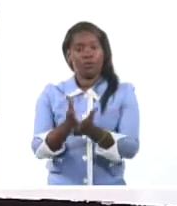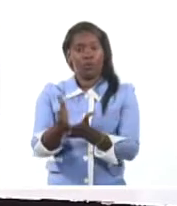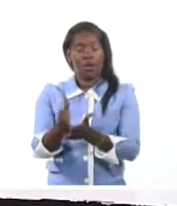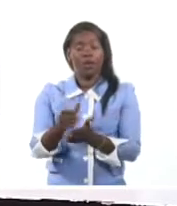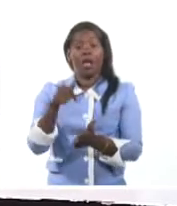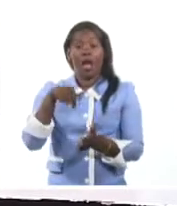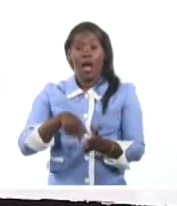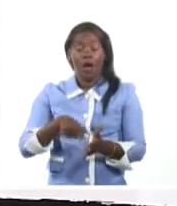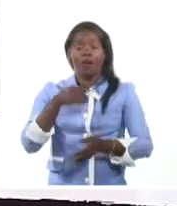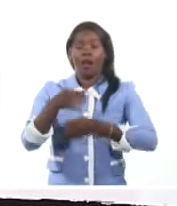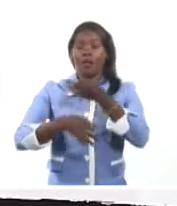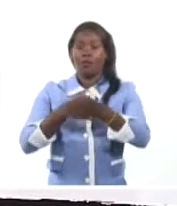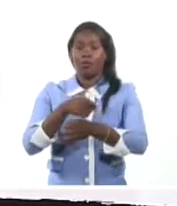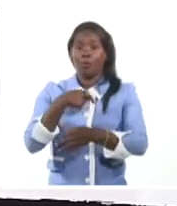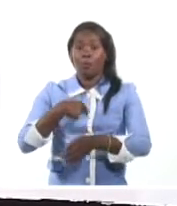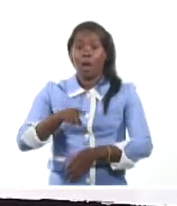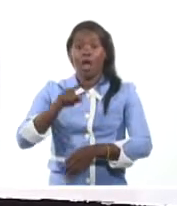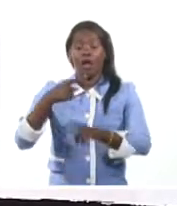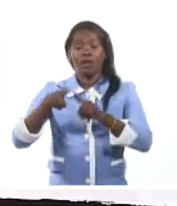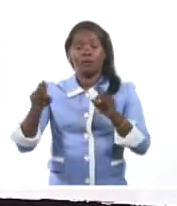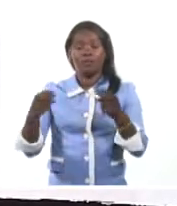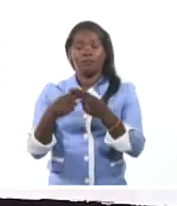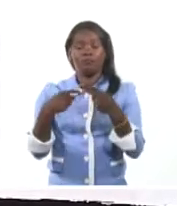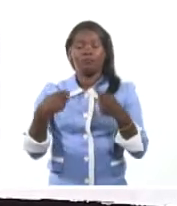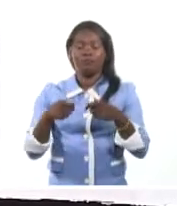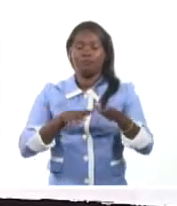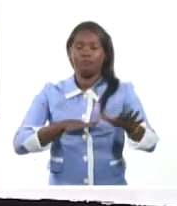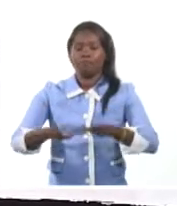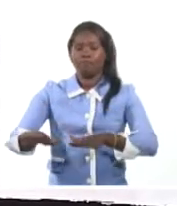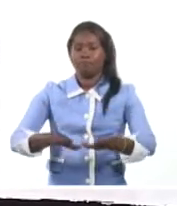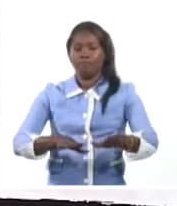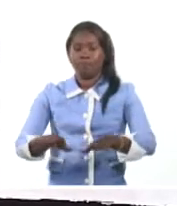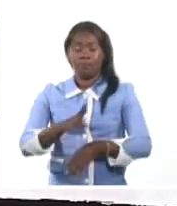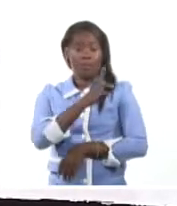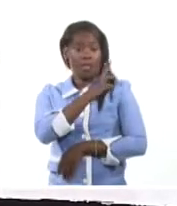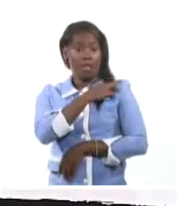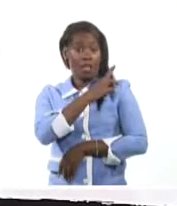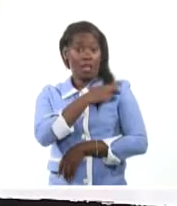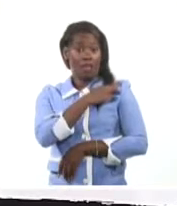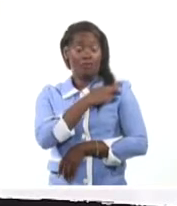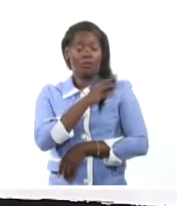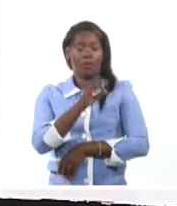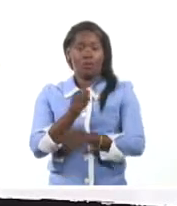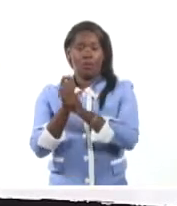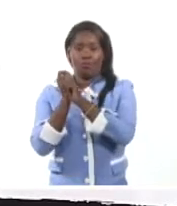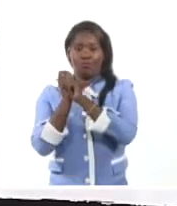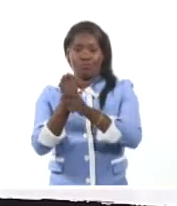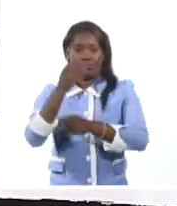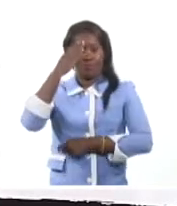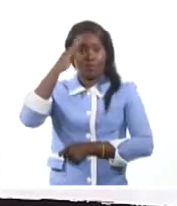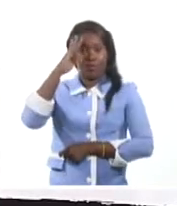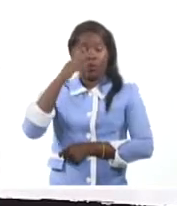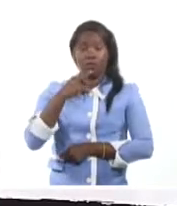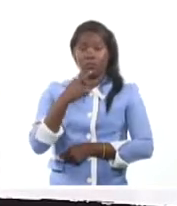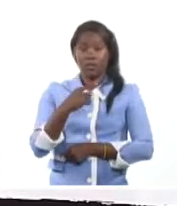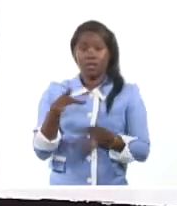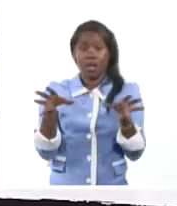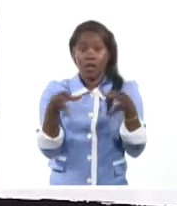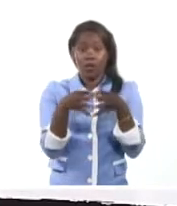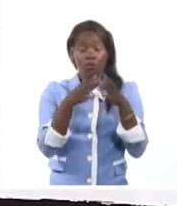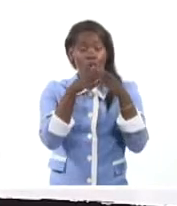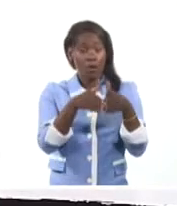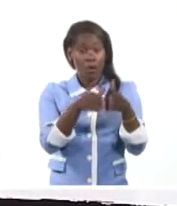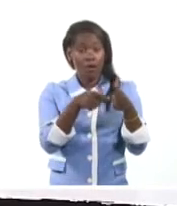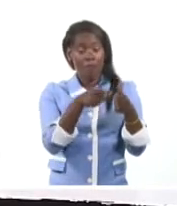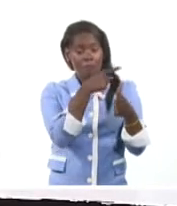Sub-23 paralela a la próxima Serie Nacional. El directivo del béisbol cubano igualmente ratificó que el equipo de Alazanes de Granma estará presente